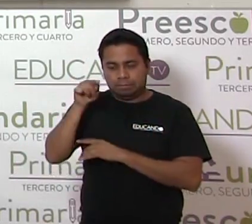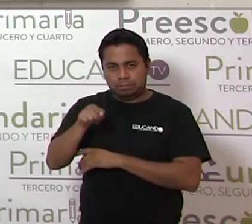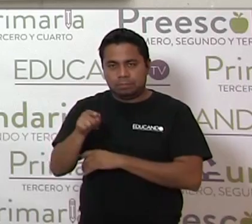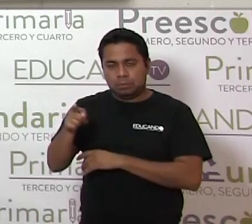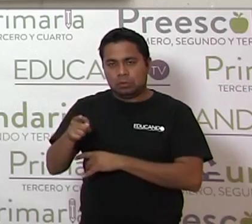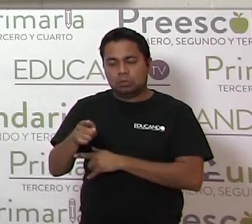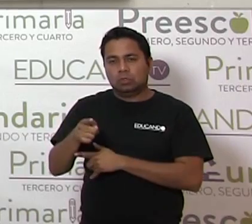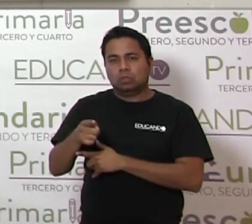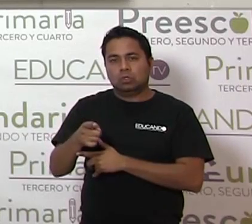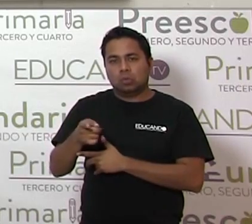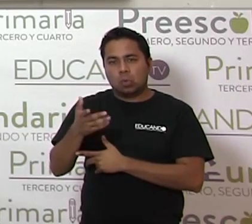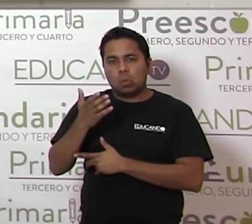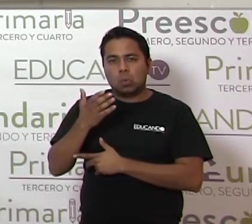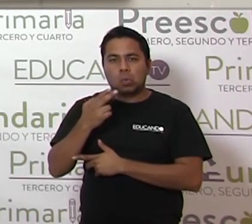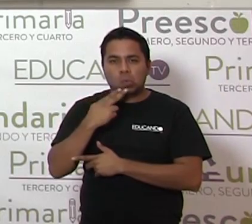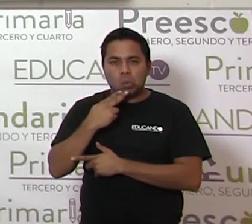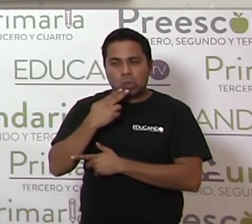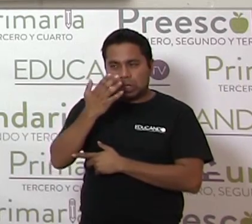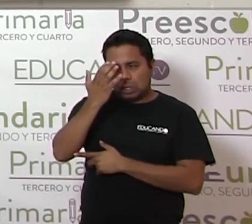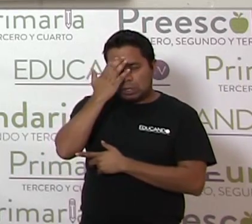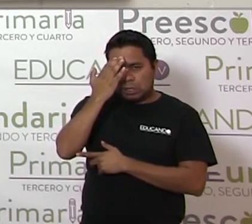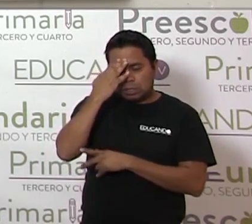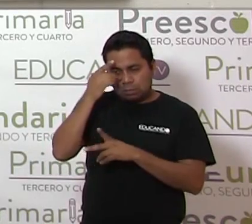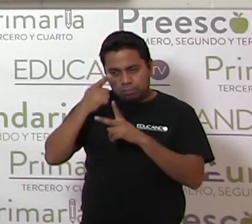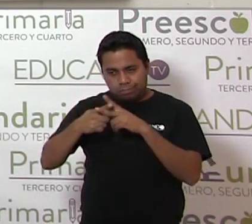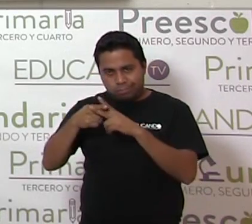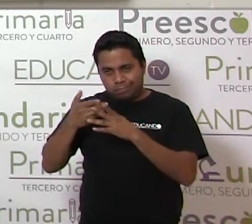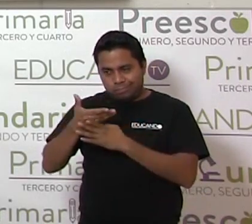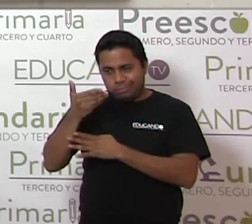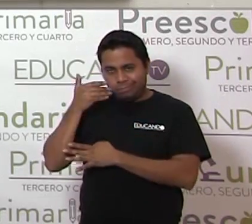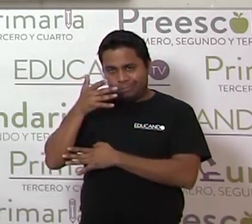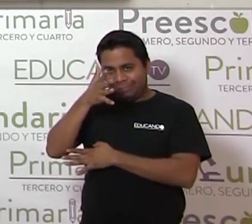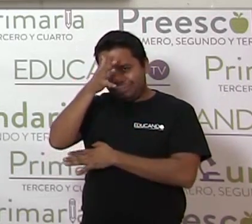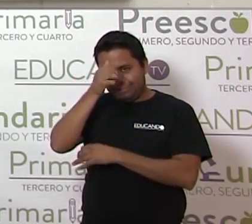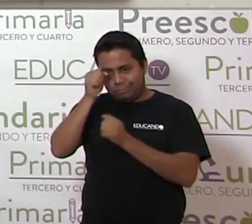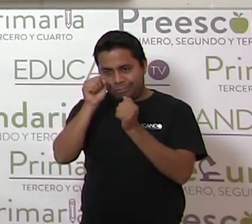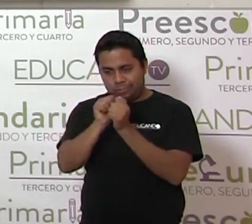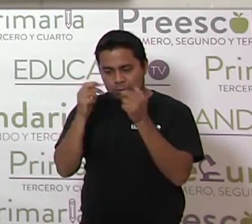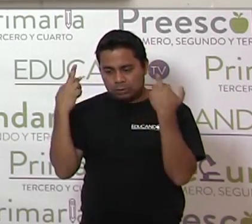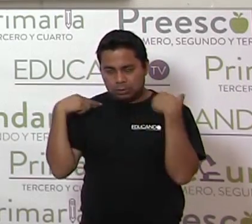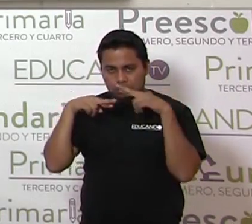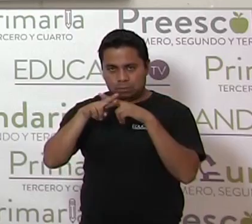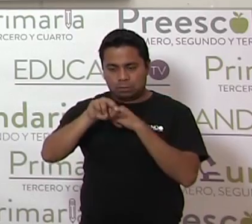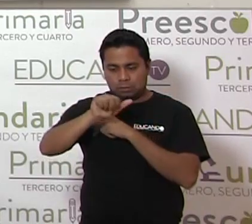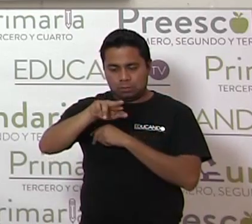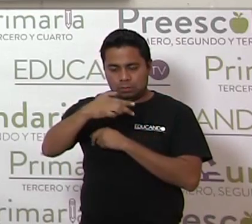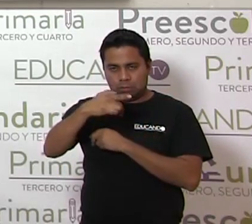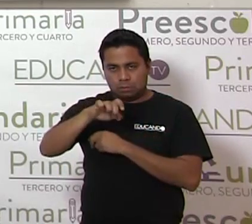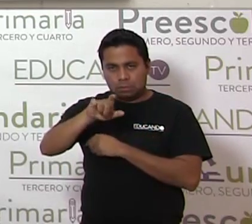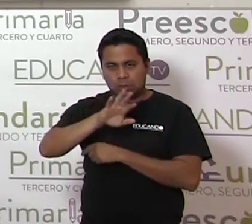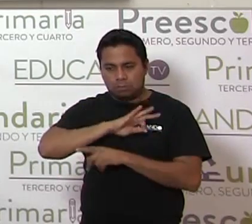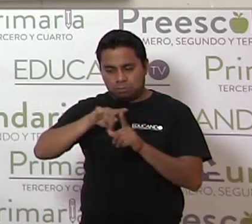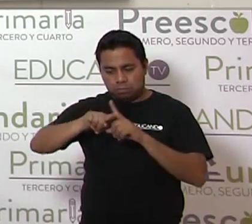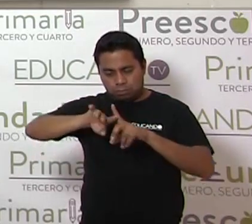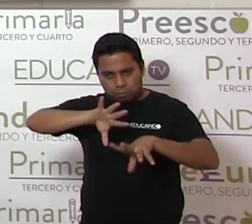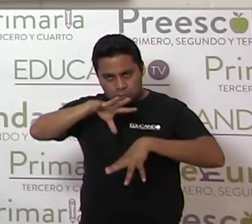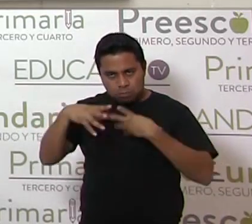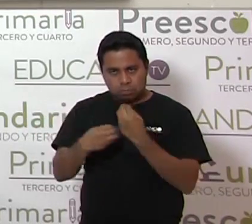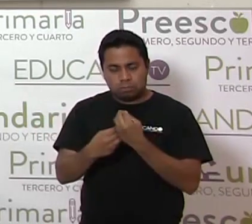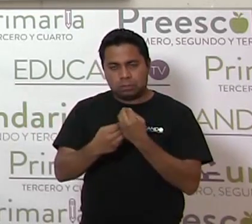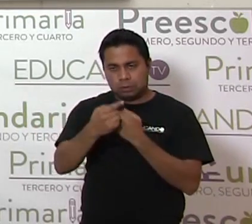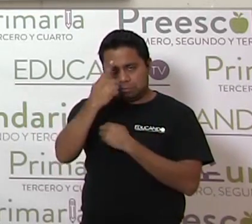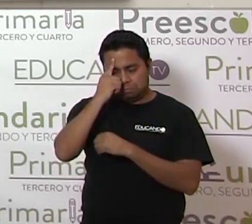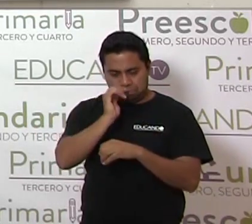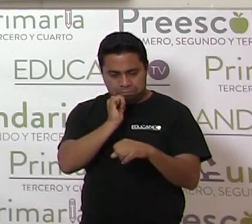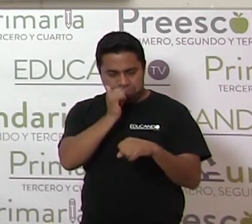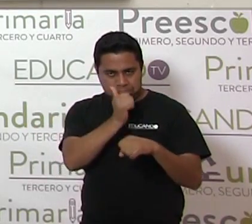tus conocimientos de matemáticas que ya has aprendido con tu maestro Ángel. Puedes hacer una suma acá y una suma acá para poder